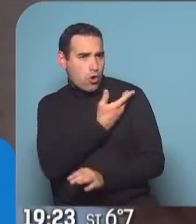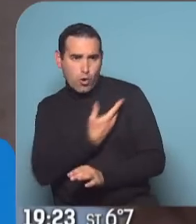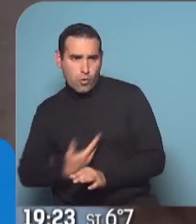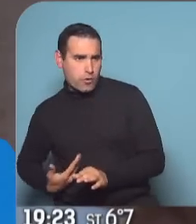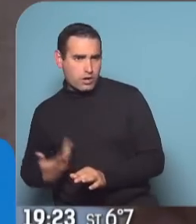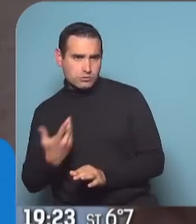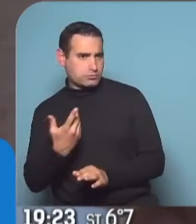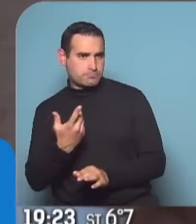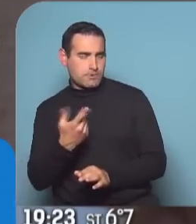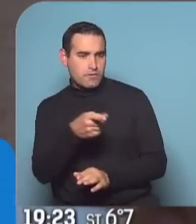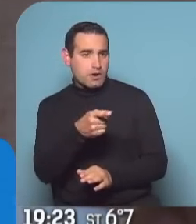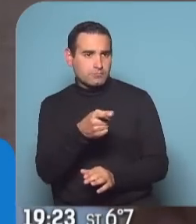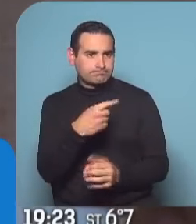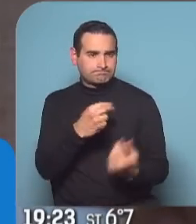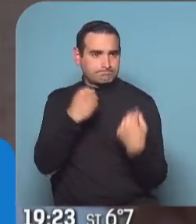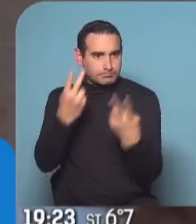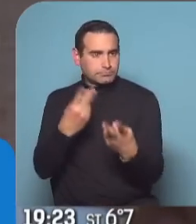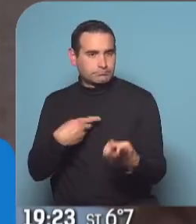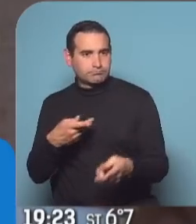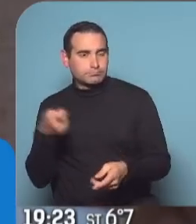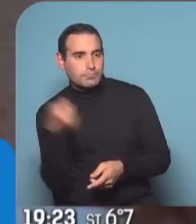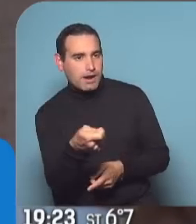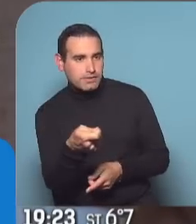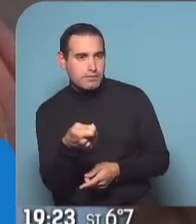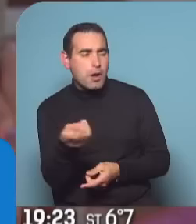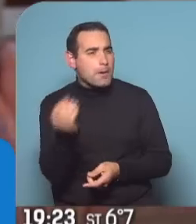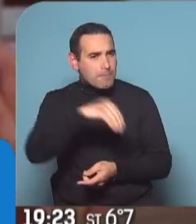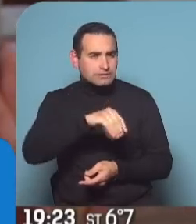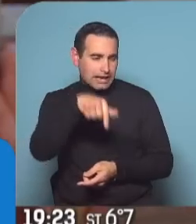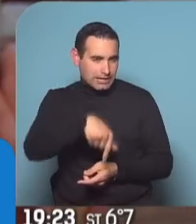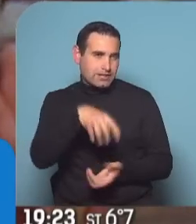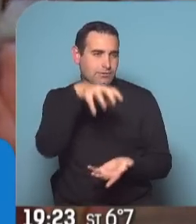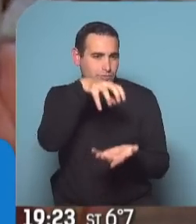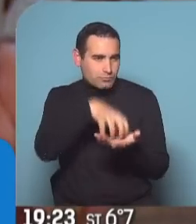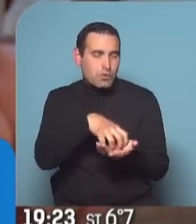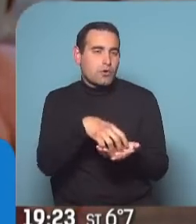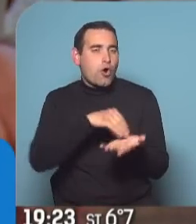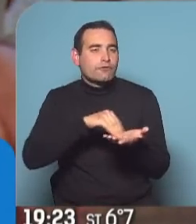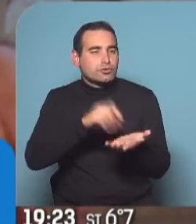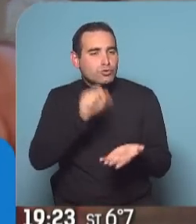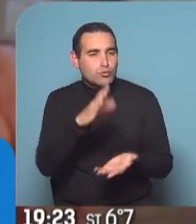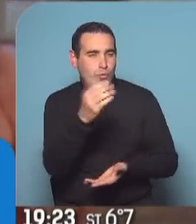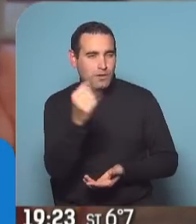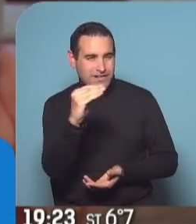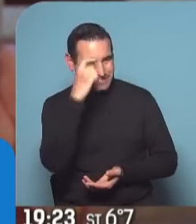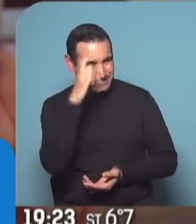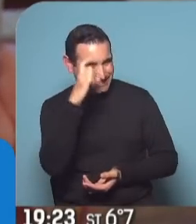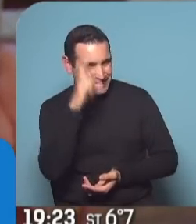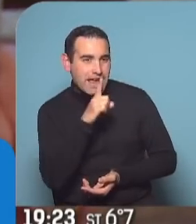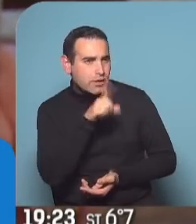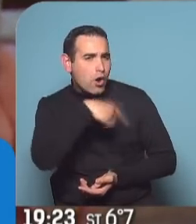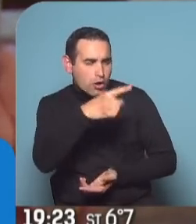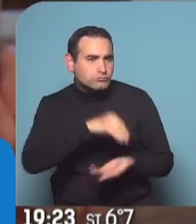a la autoridad, a la par de información que nosotros, la oficina Bachelet y distinta gente viene documentando